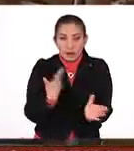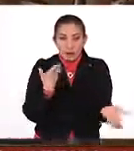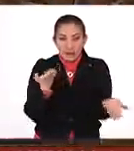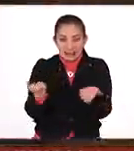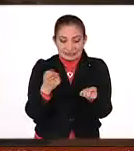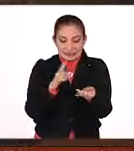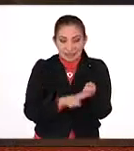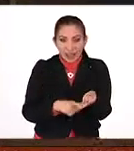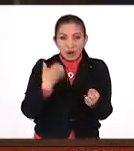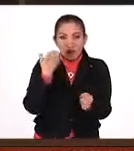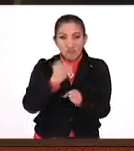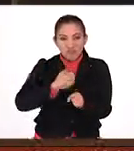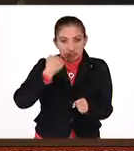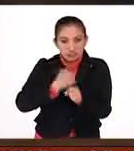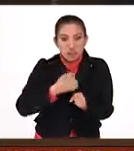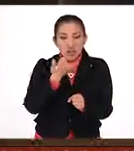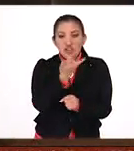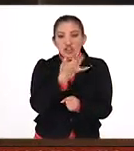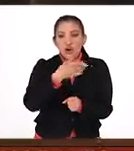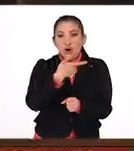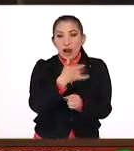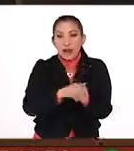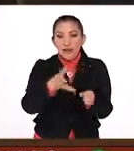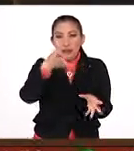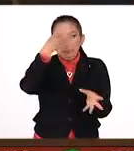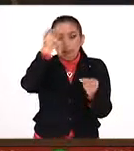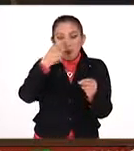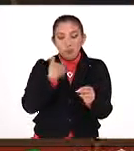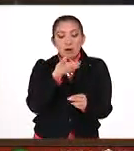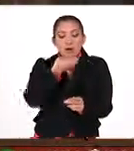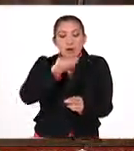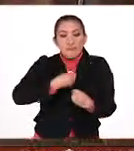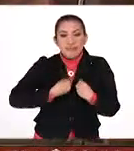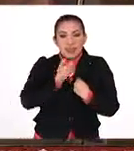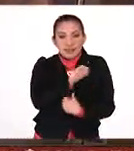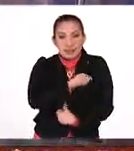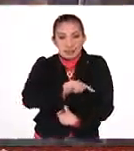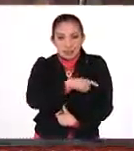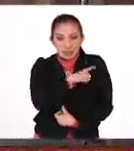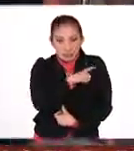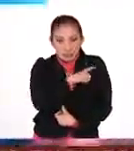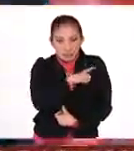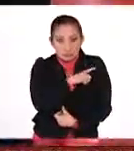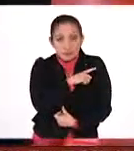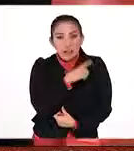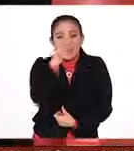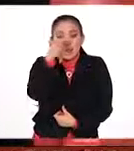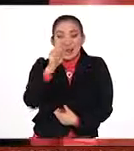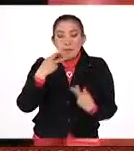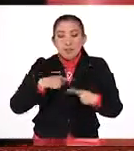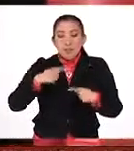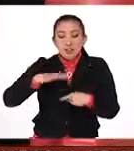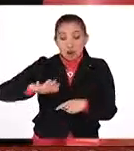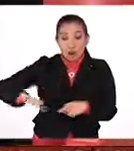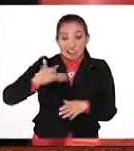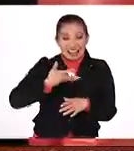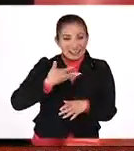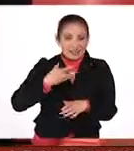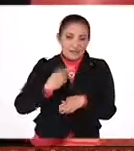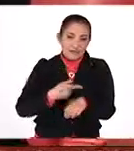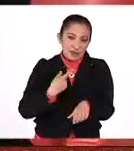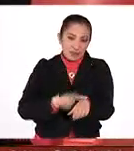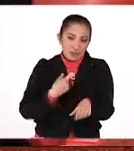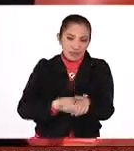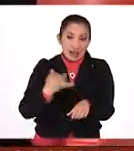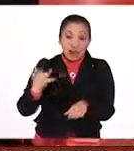ejercicio practicaban yoga y adoptaban un estilo de vida saludable para los pacientes que ya la padecen